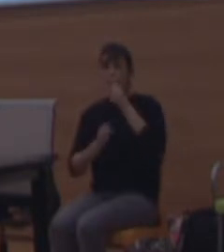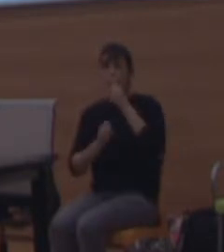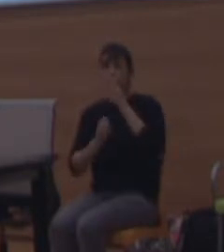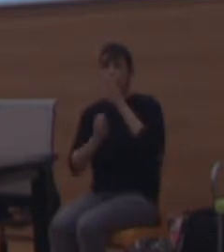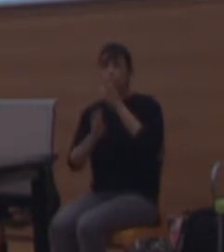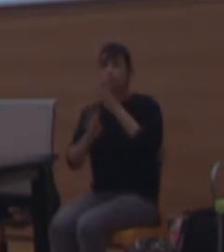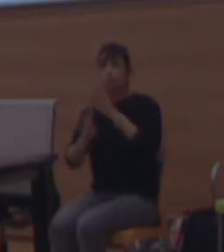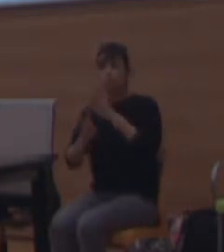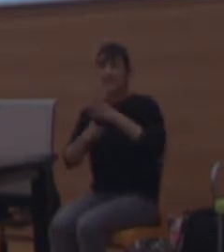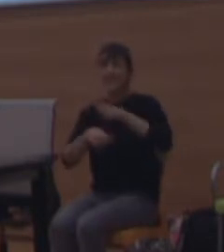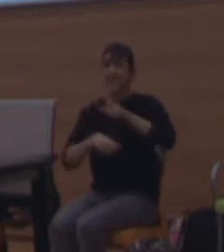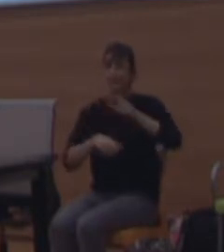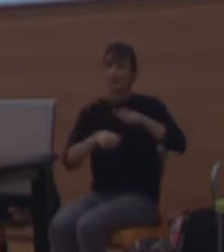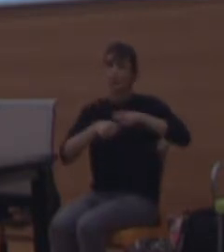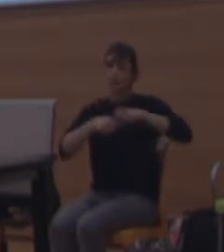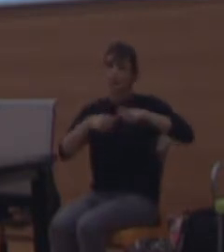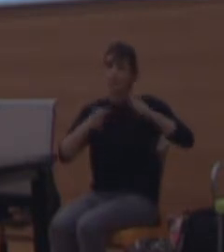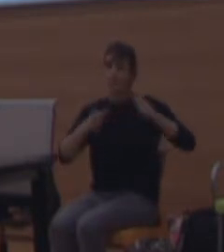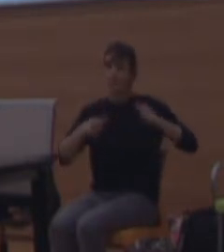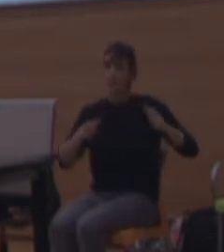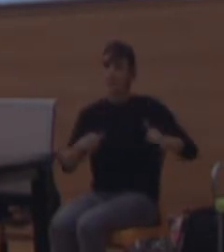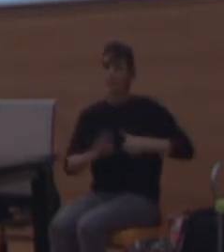va a incrementar mucho más.